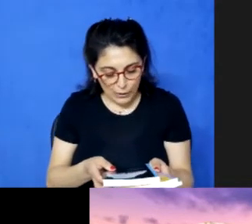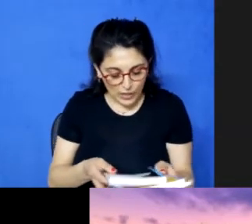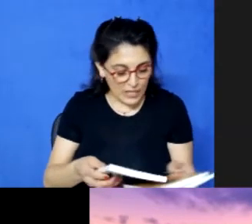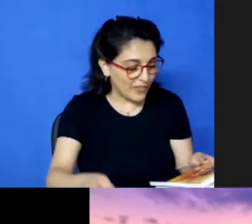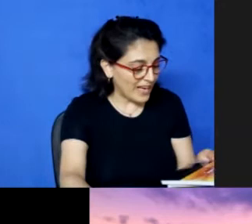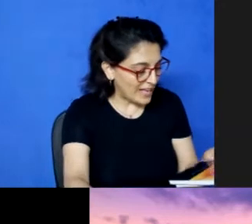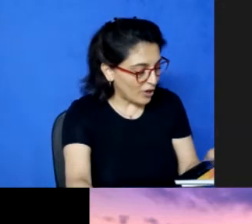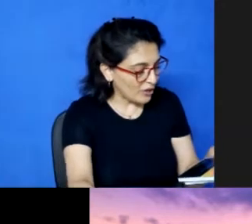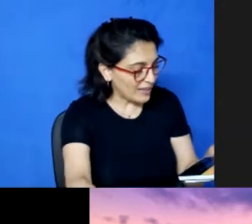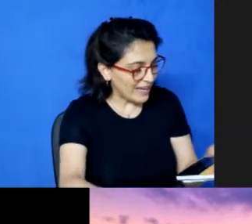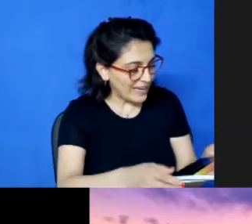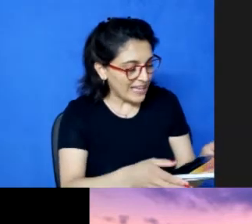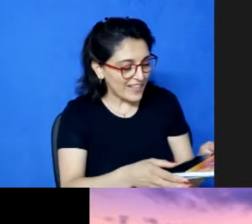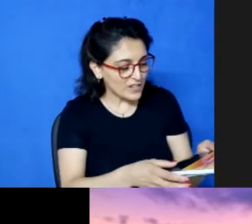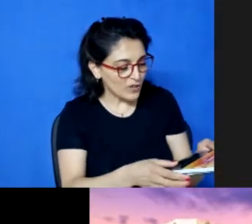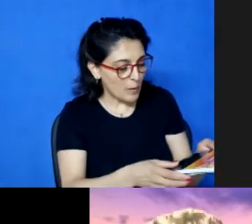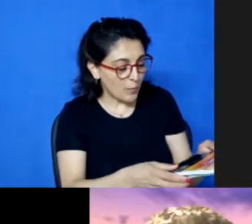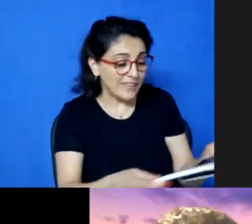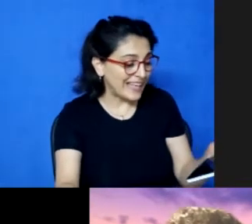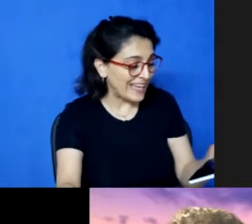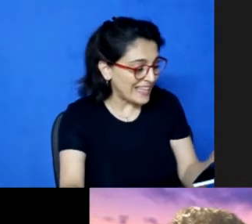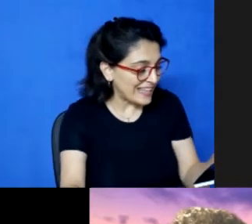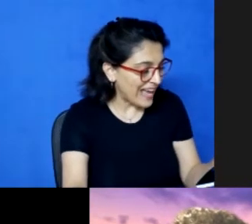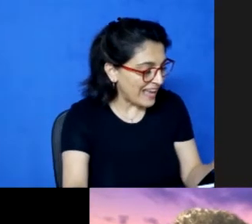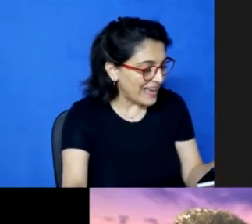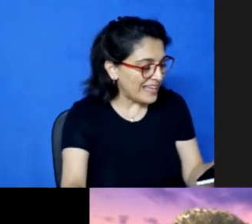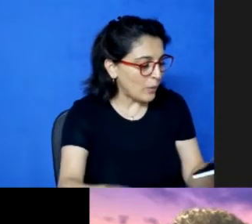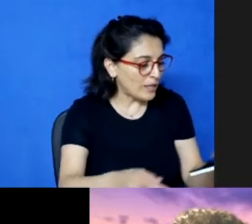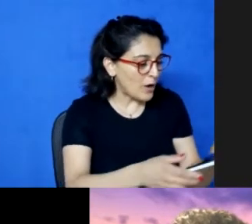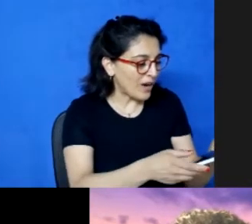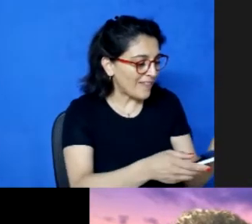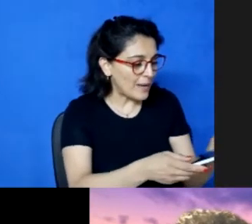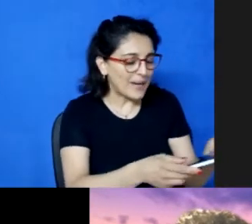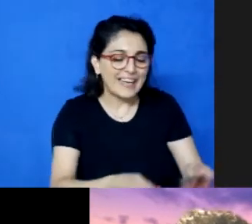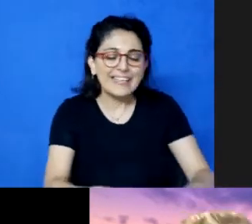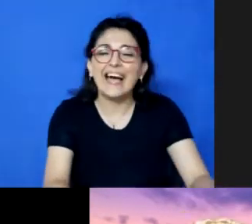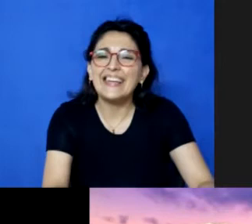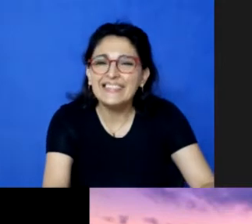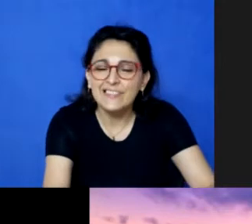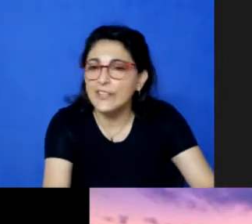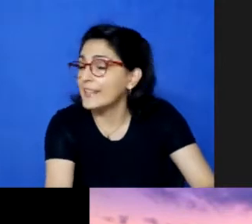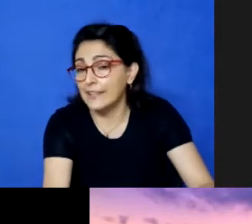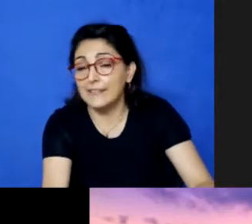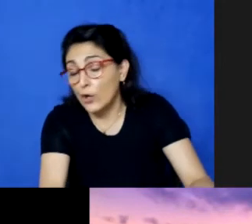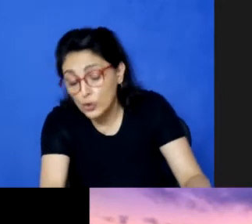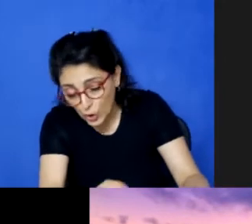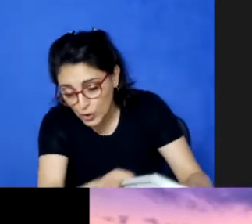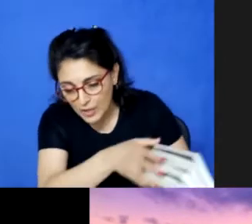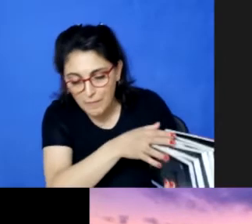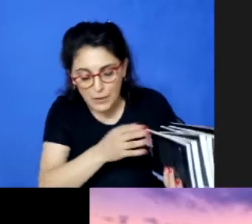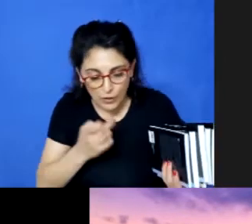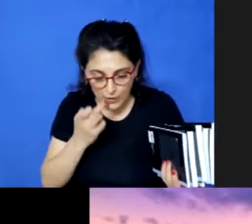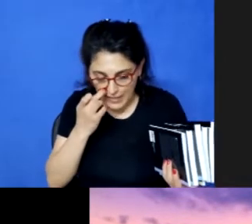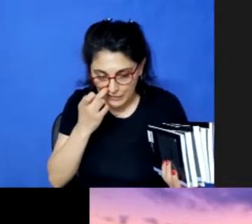El rugido del león, El abrazo después de la herida, y La última hoja de la margarita, entre otros